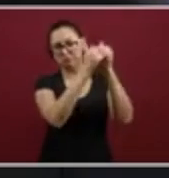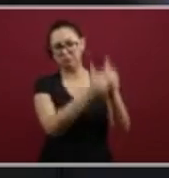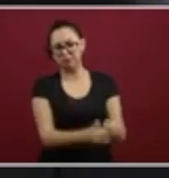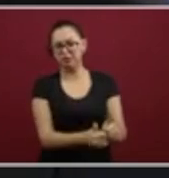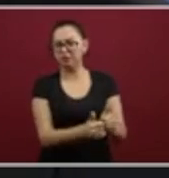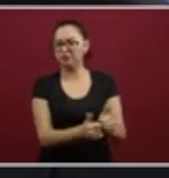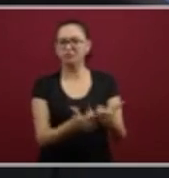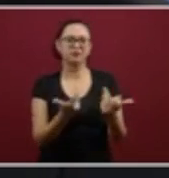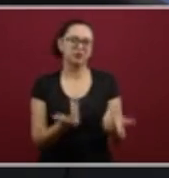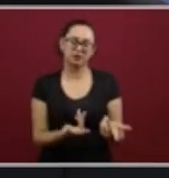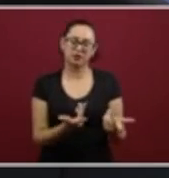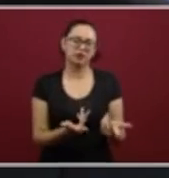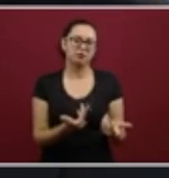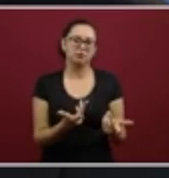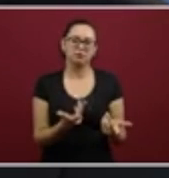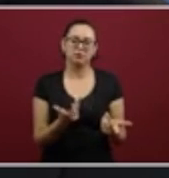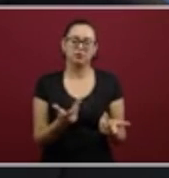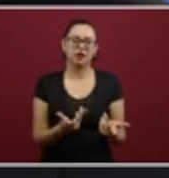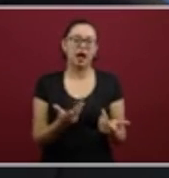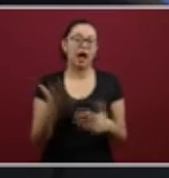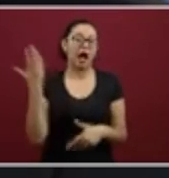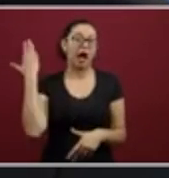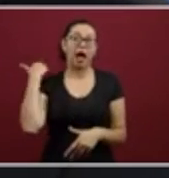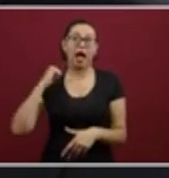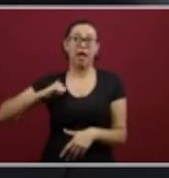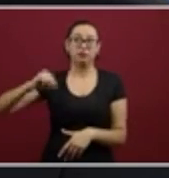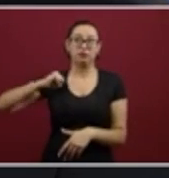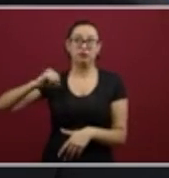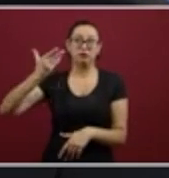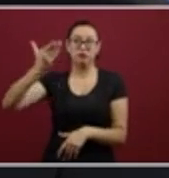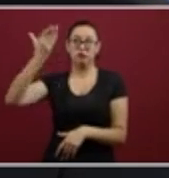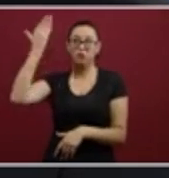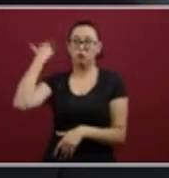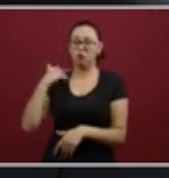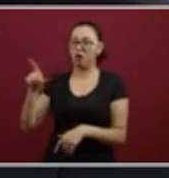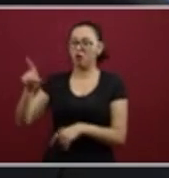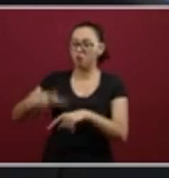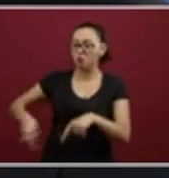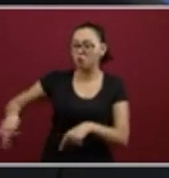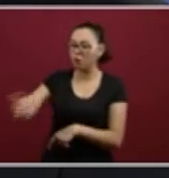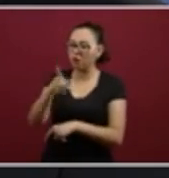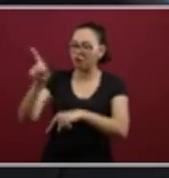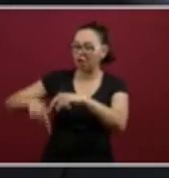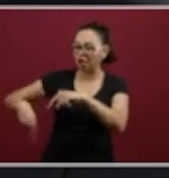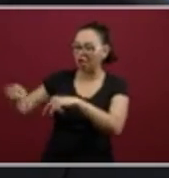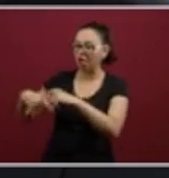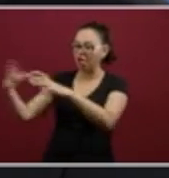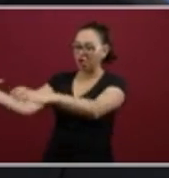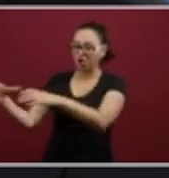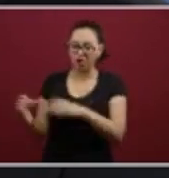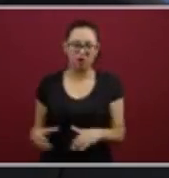bien se le quitaba al pueblo y se le daba a los corruptos, y ahora ya no. Ahora la instrucción